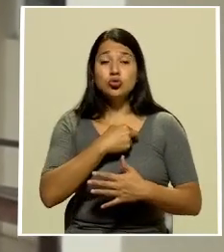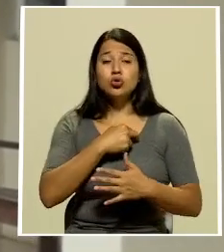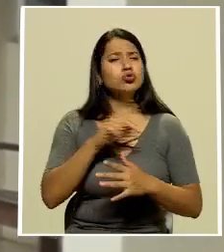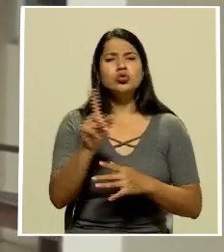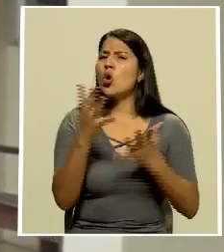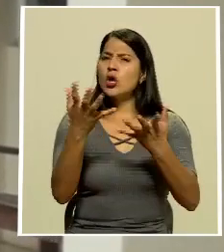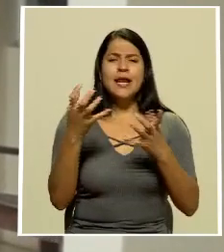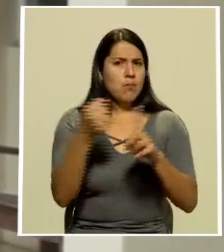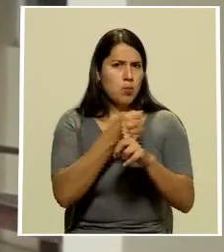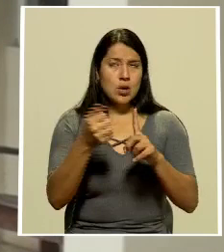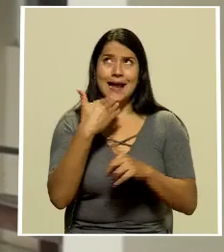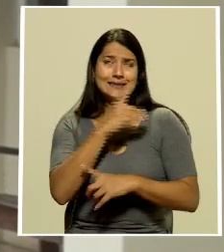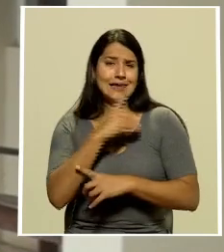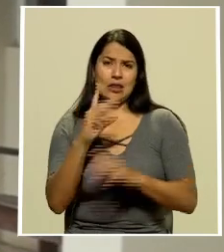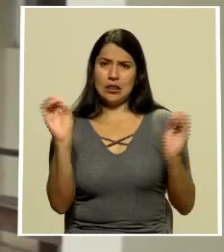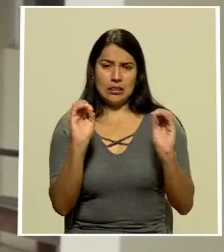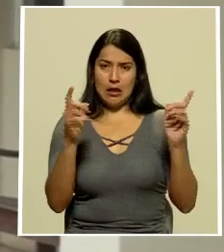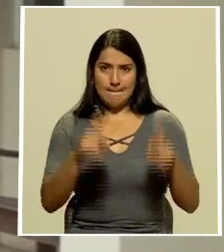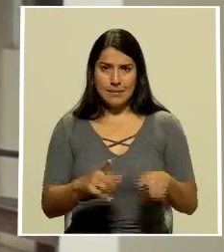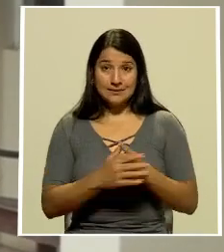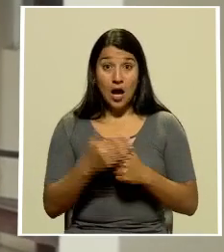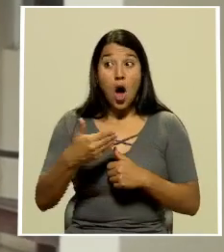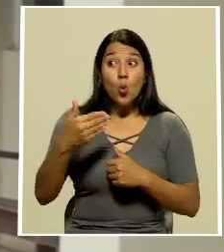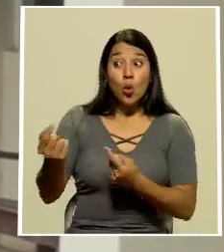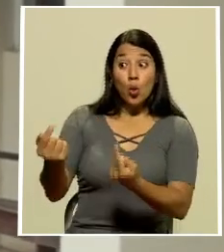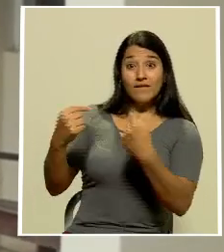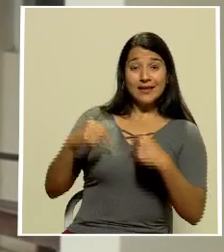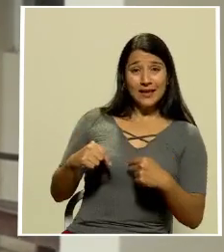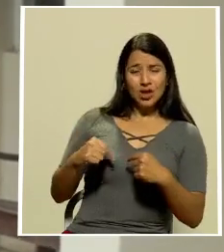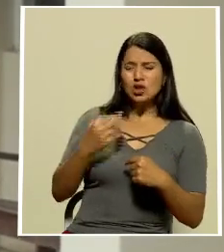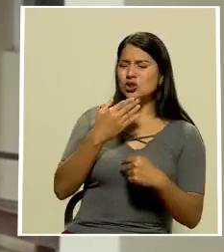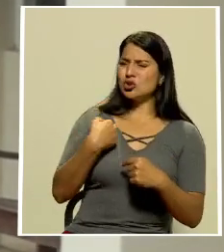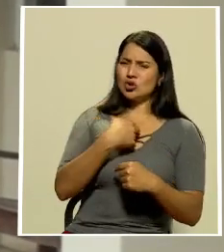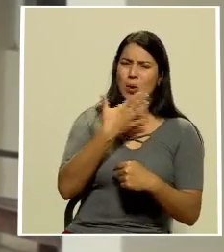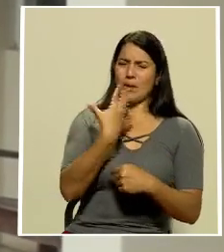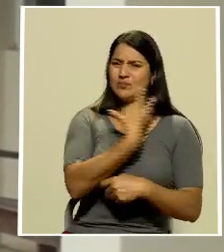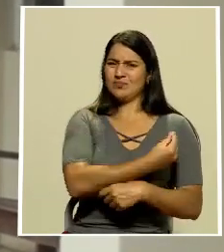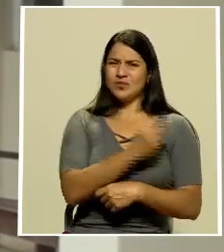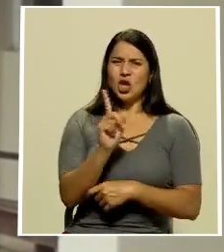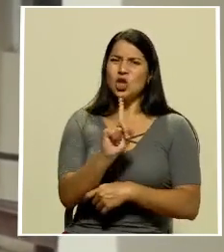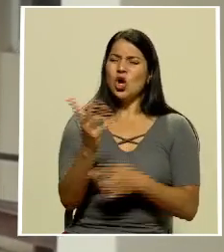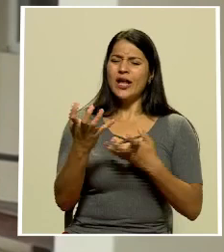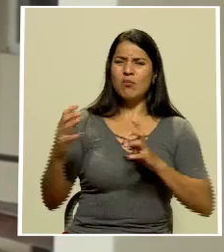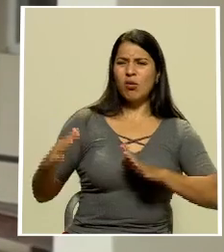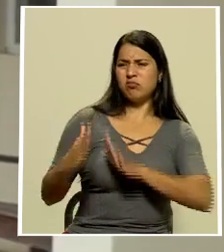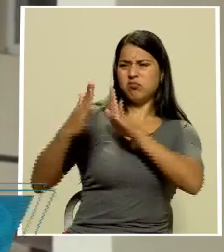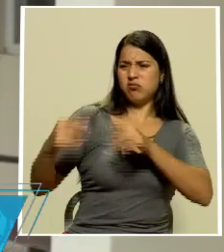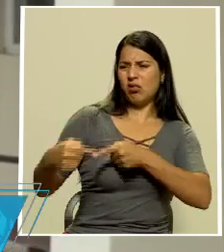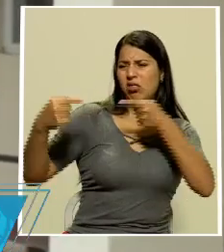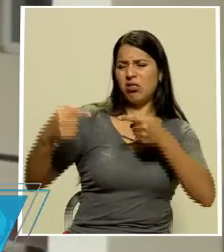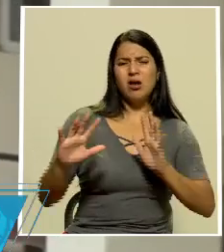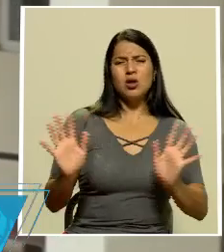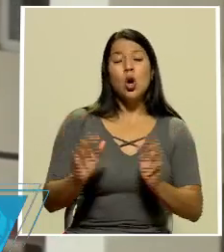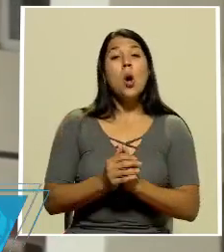violencia. Gracias a Dios no ha pasado. Cuando vinieron a agredirnos, nosotros mejor nos fuimos porque no queremos enfrentar a nadie. Pero hoy